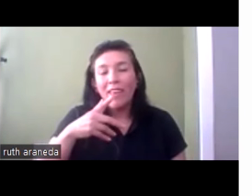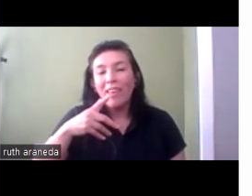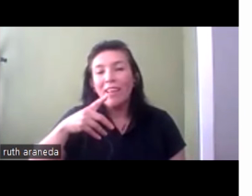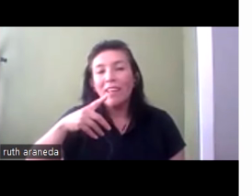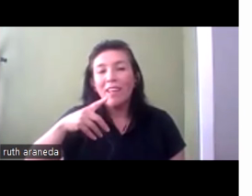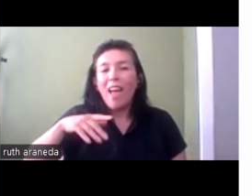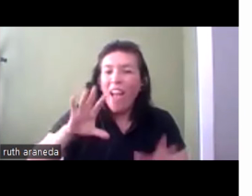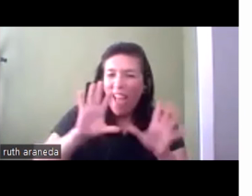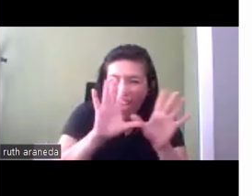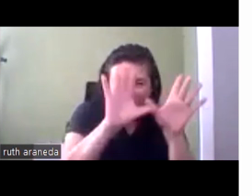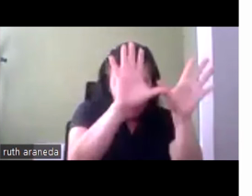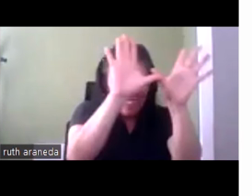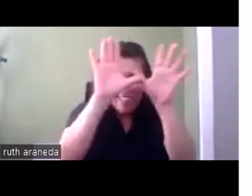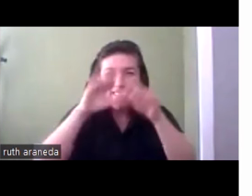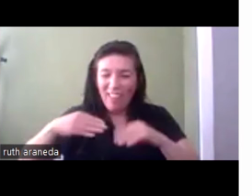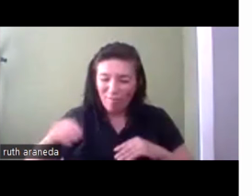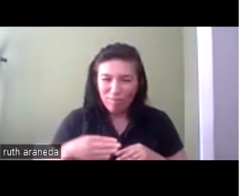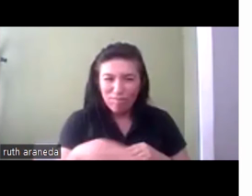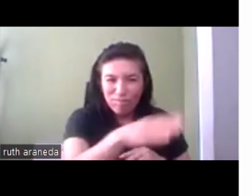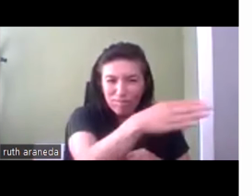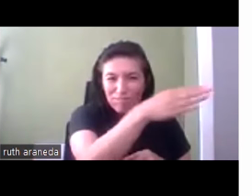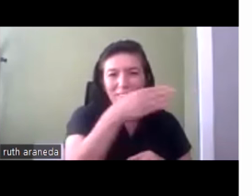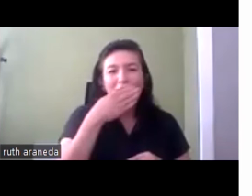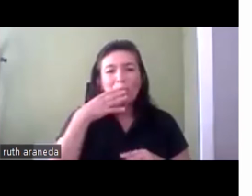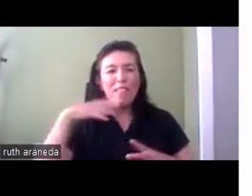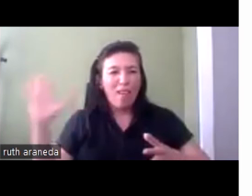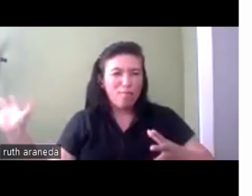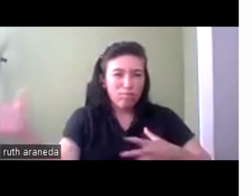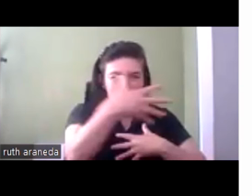de aves, de reptiles y también del jaguar.